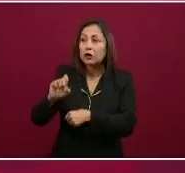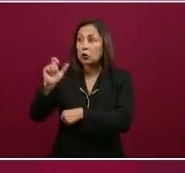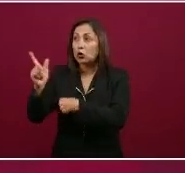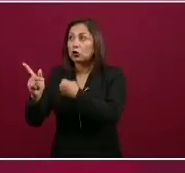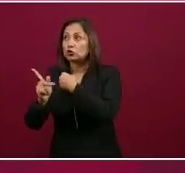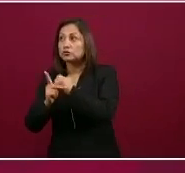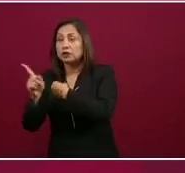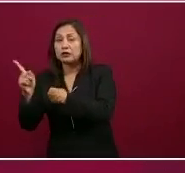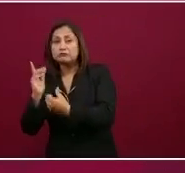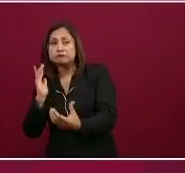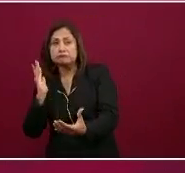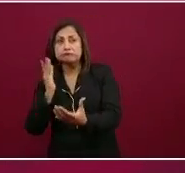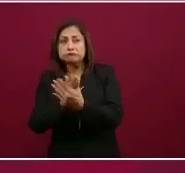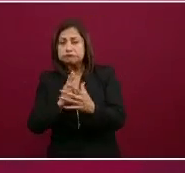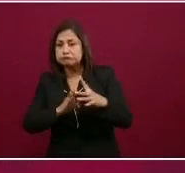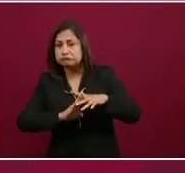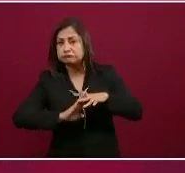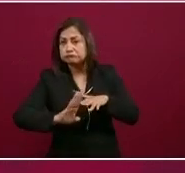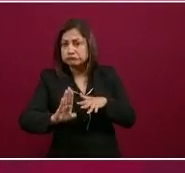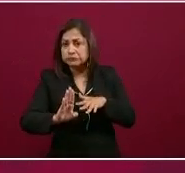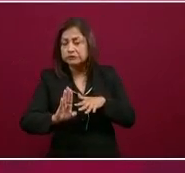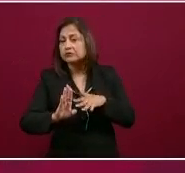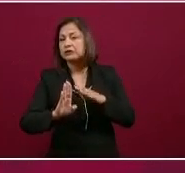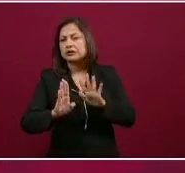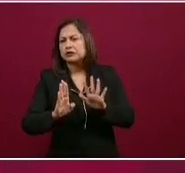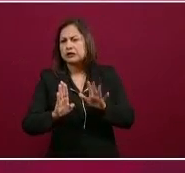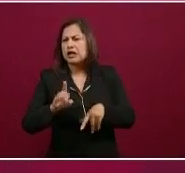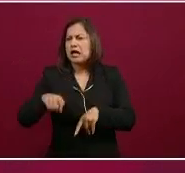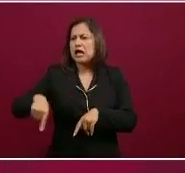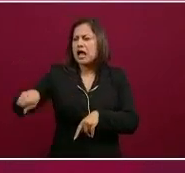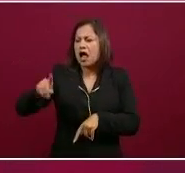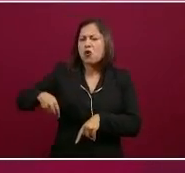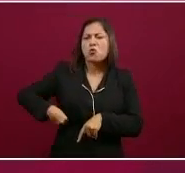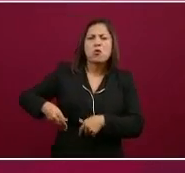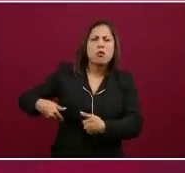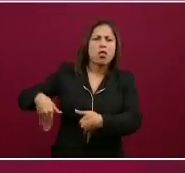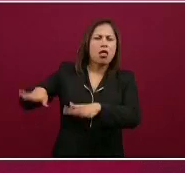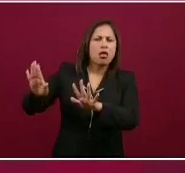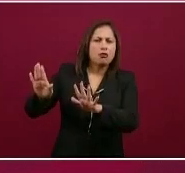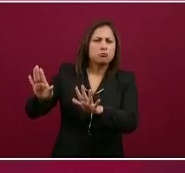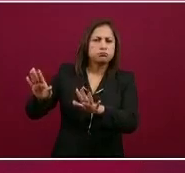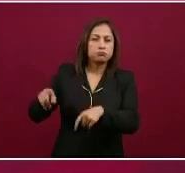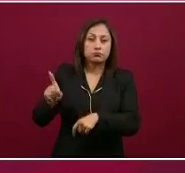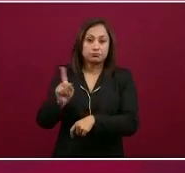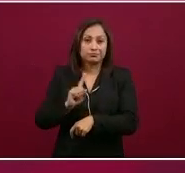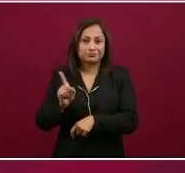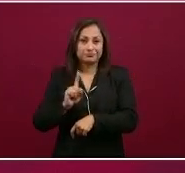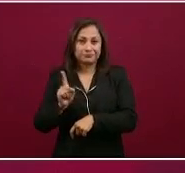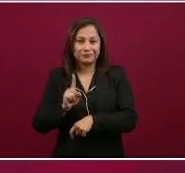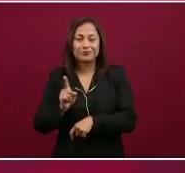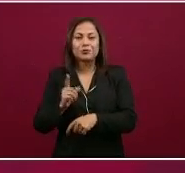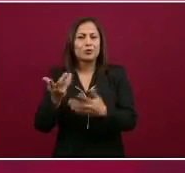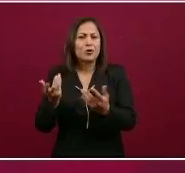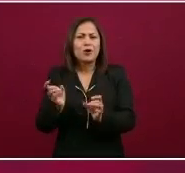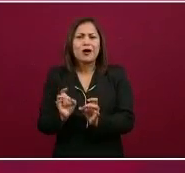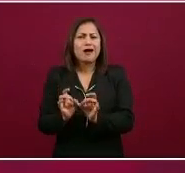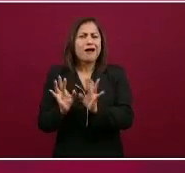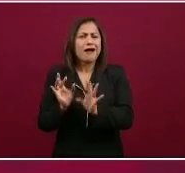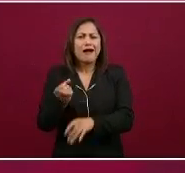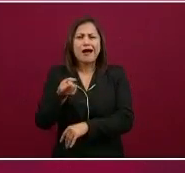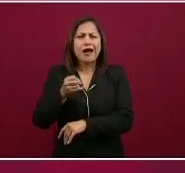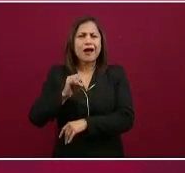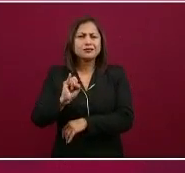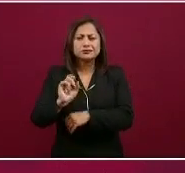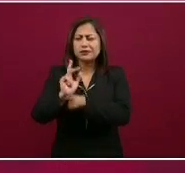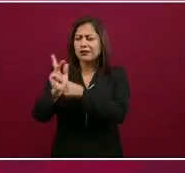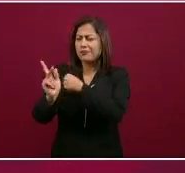queremos culparlos, son circunstancias que se presentan en países en donde